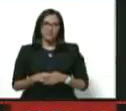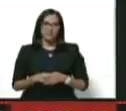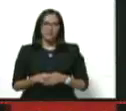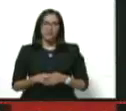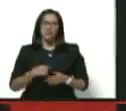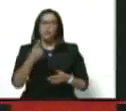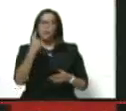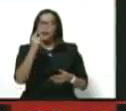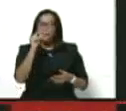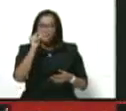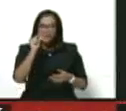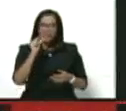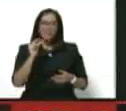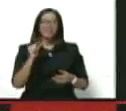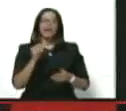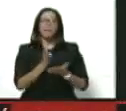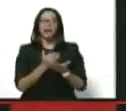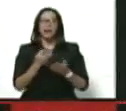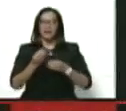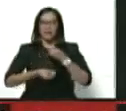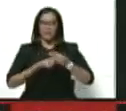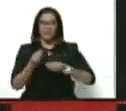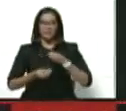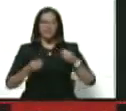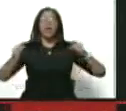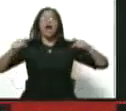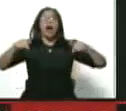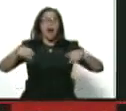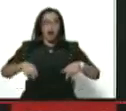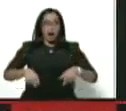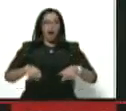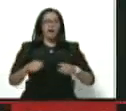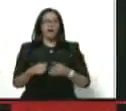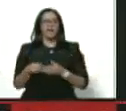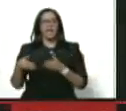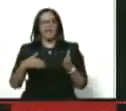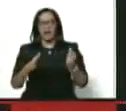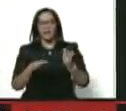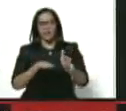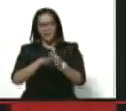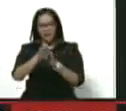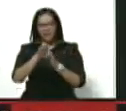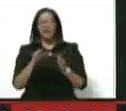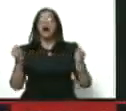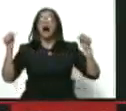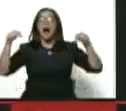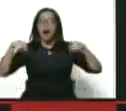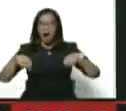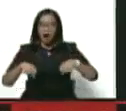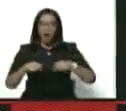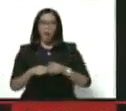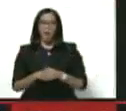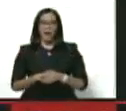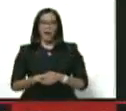pequeña parte de lo que está por hacer. Ahora es que hay camino por andar. Ahora hay que